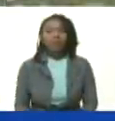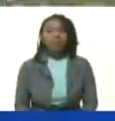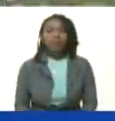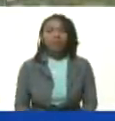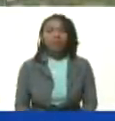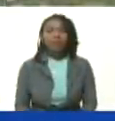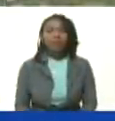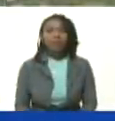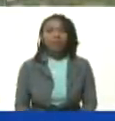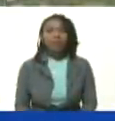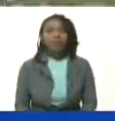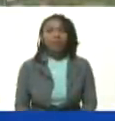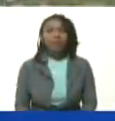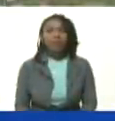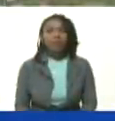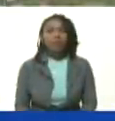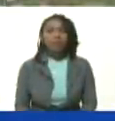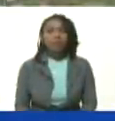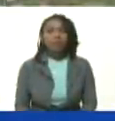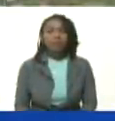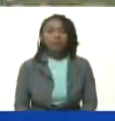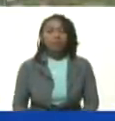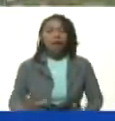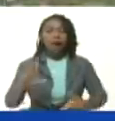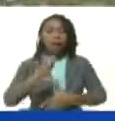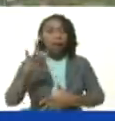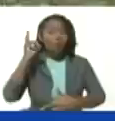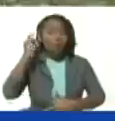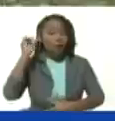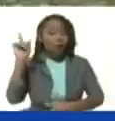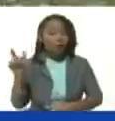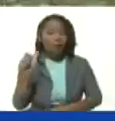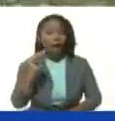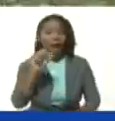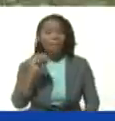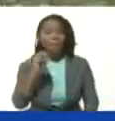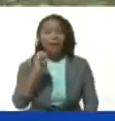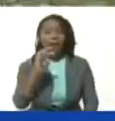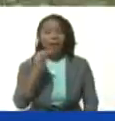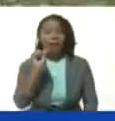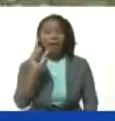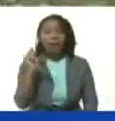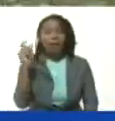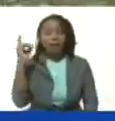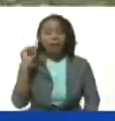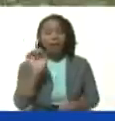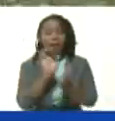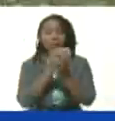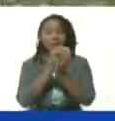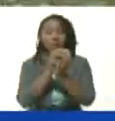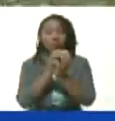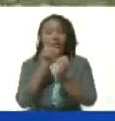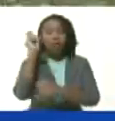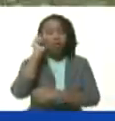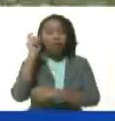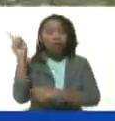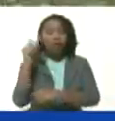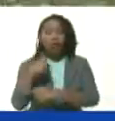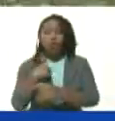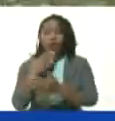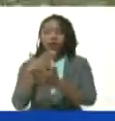Diputada América Pérez, joven diputada de Margarita, de Nueva Esparta. Bueno, les doy las